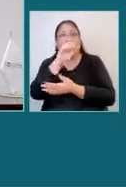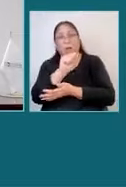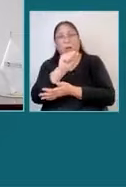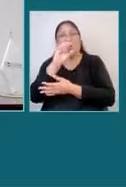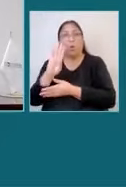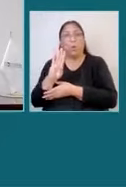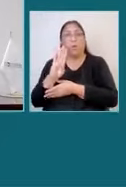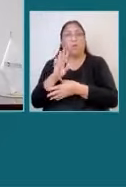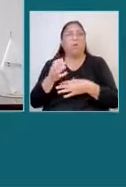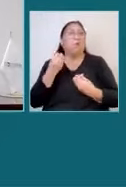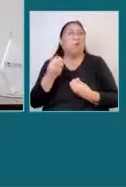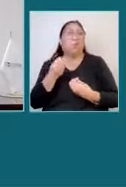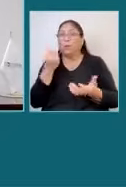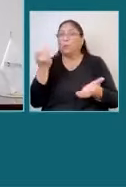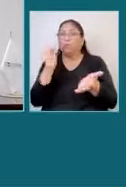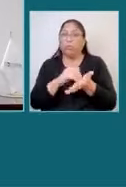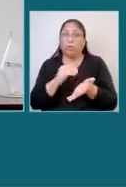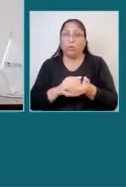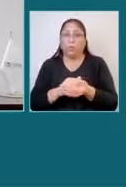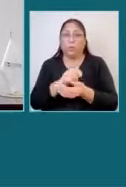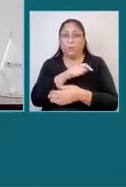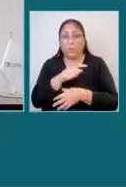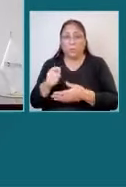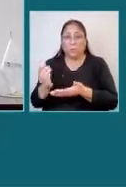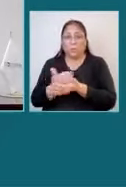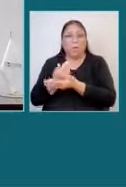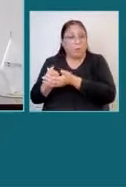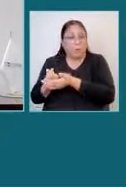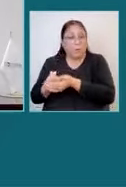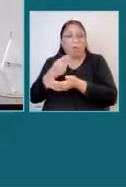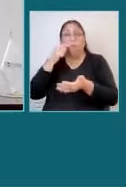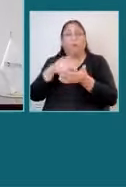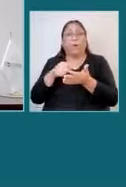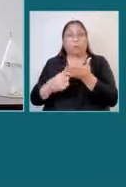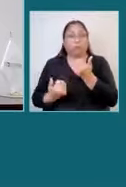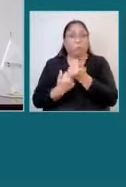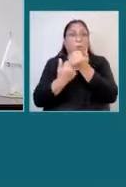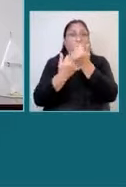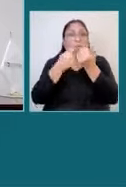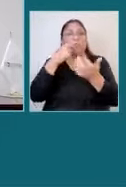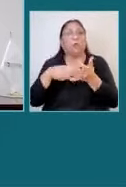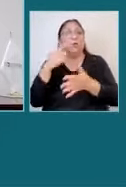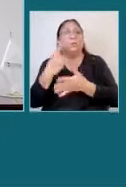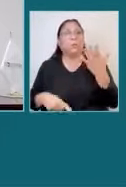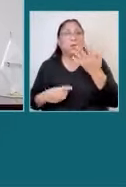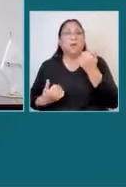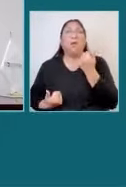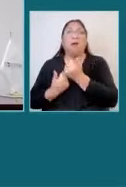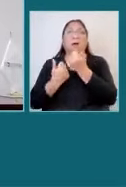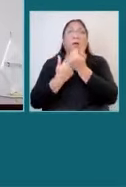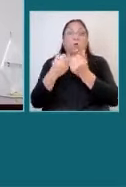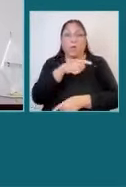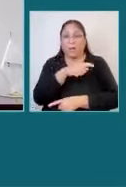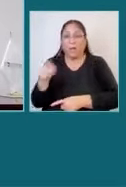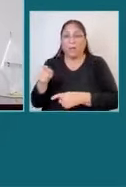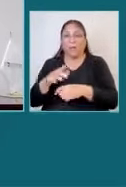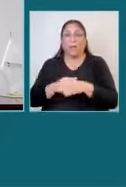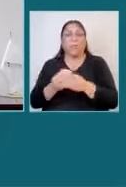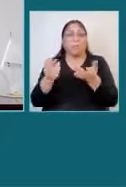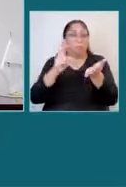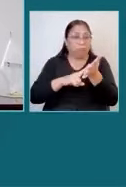¿no? Porque, nuevamente, este fondo para capital para emprendimientos innovadores lo que busca es apoyar a aquellas